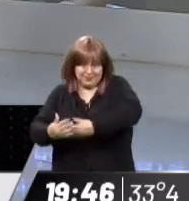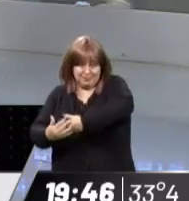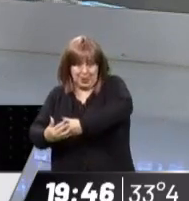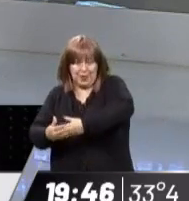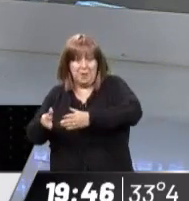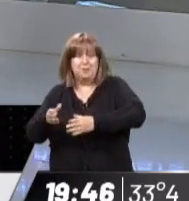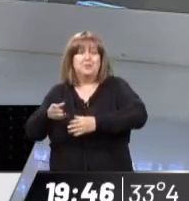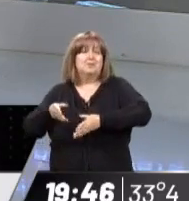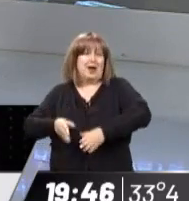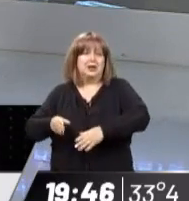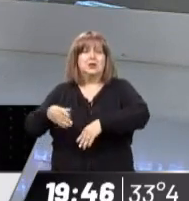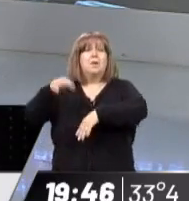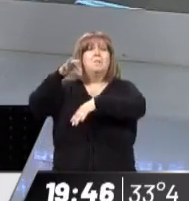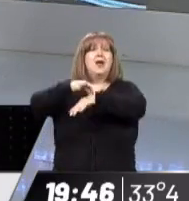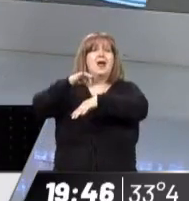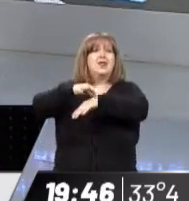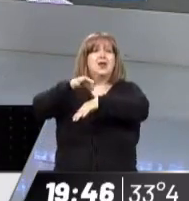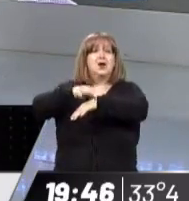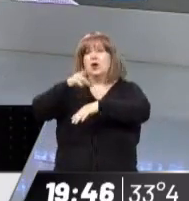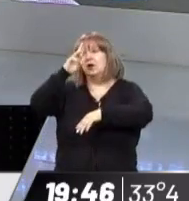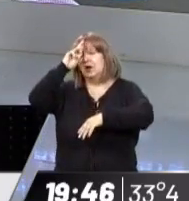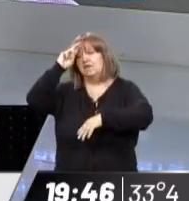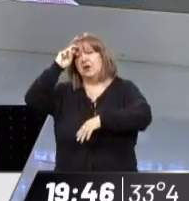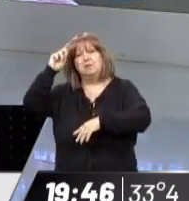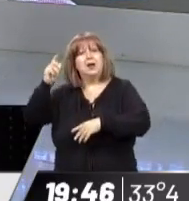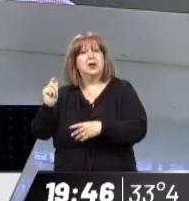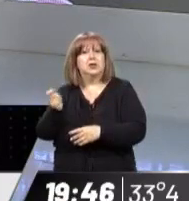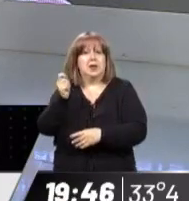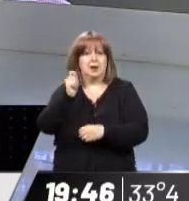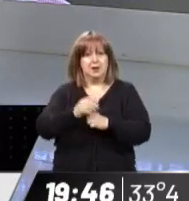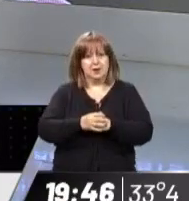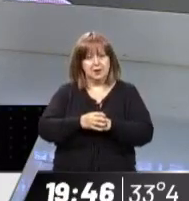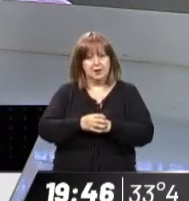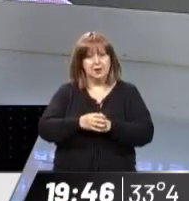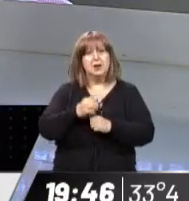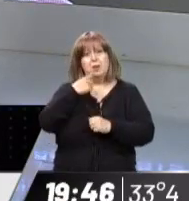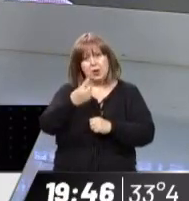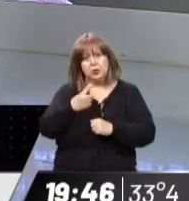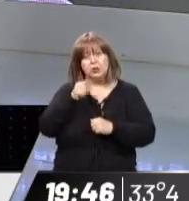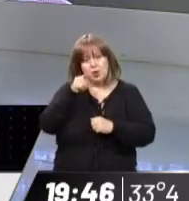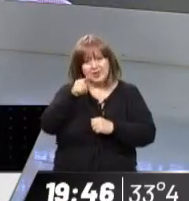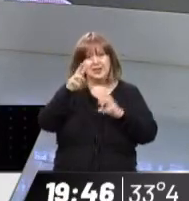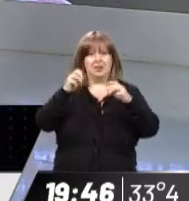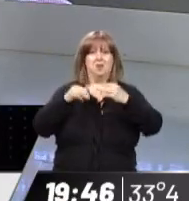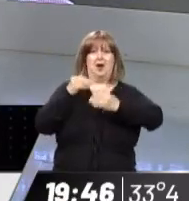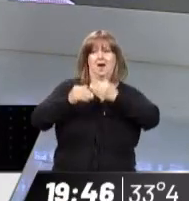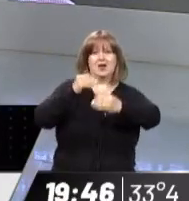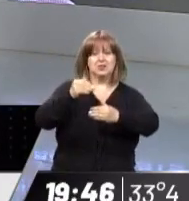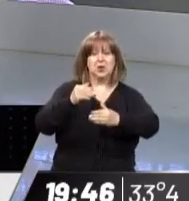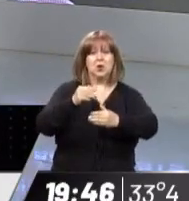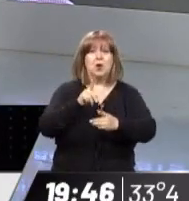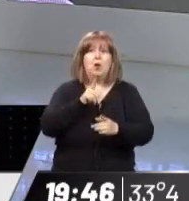los organismos, a esta gente también hay que ponerle un nombre y también hay que juzgarla. ¿Eso ha avanzado o no? ¿O eso está...